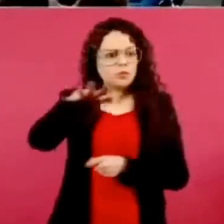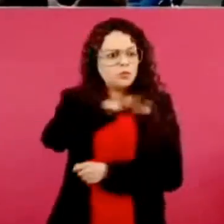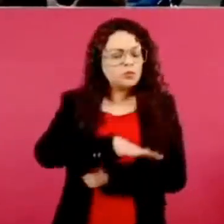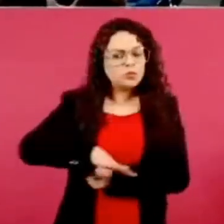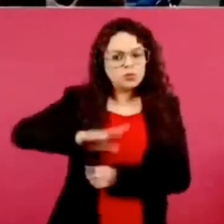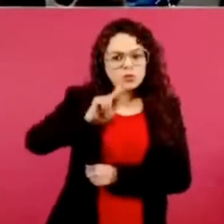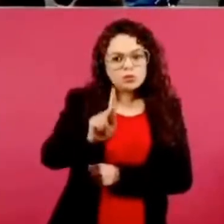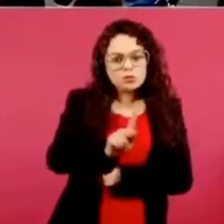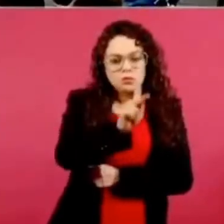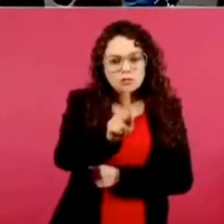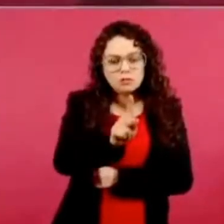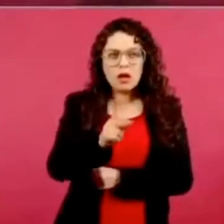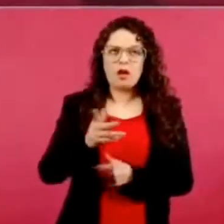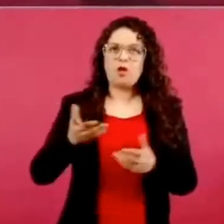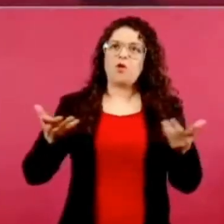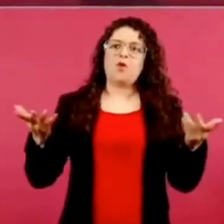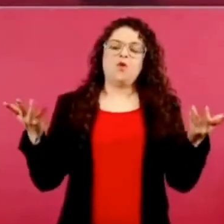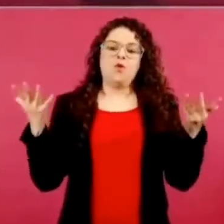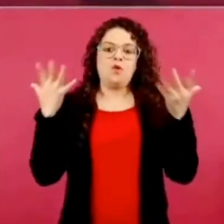Imagínense